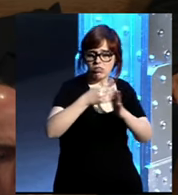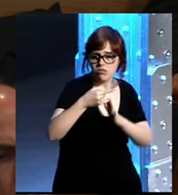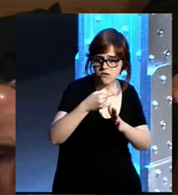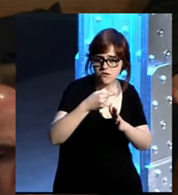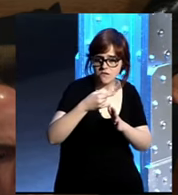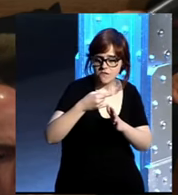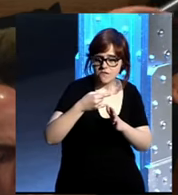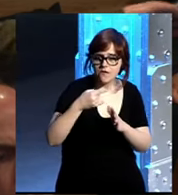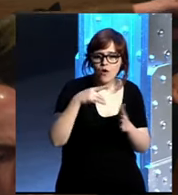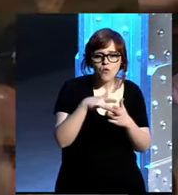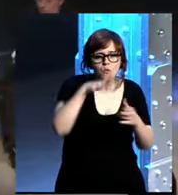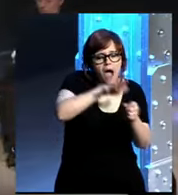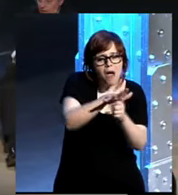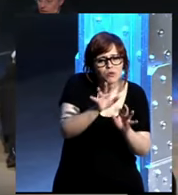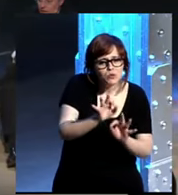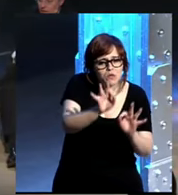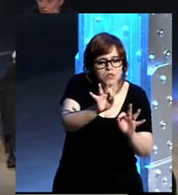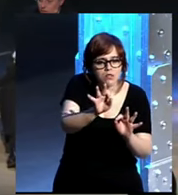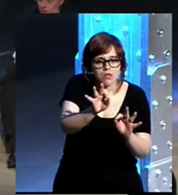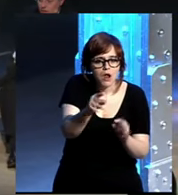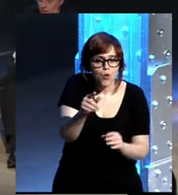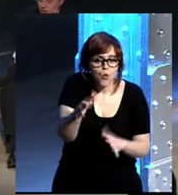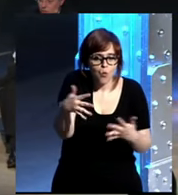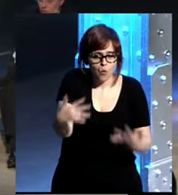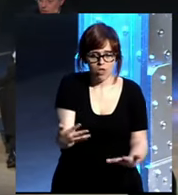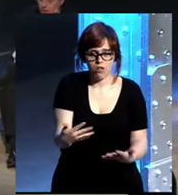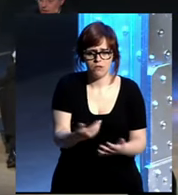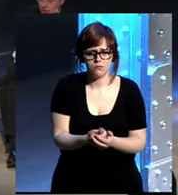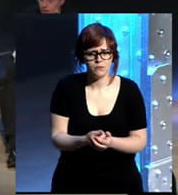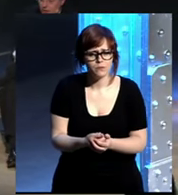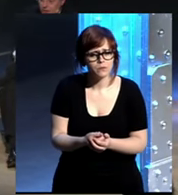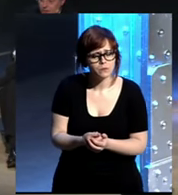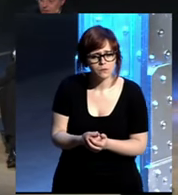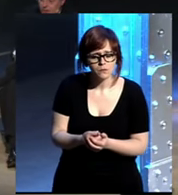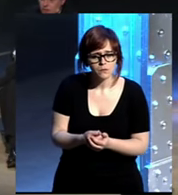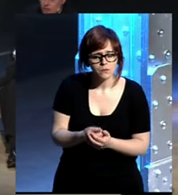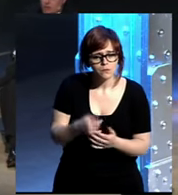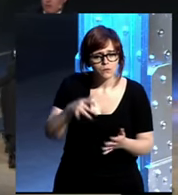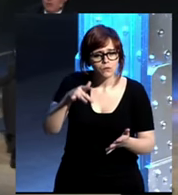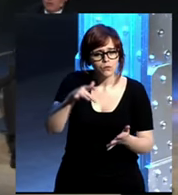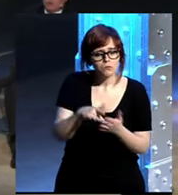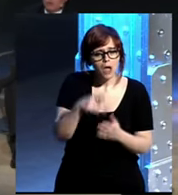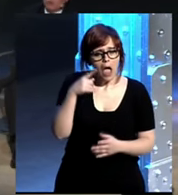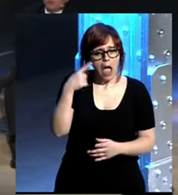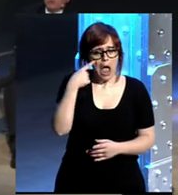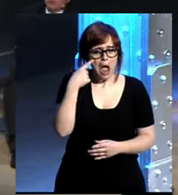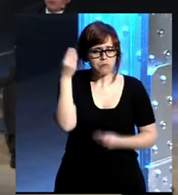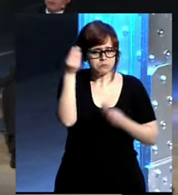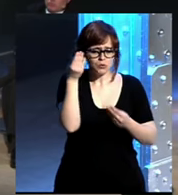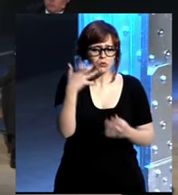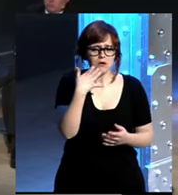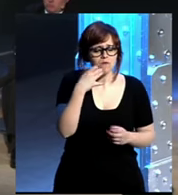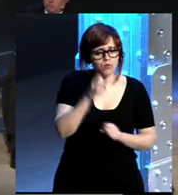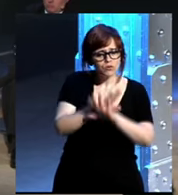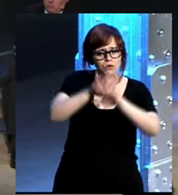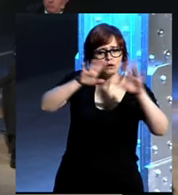A ver, yo creo que de alguna forma tenemos ejemplos bastante nítidos. Por ejemplo, el mundo del